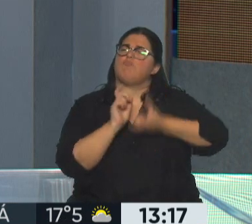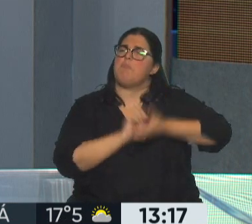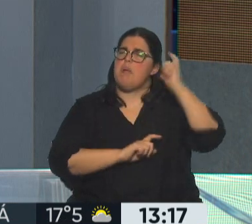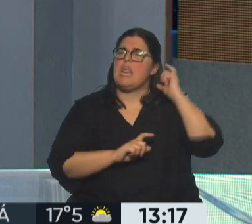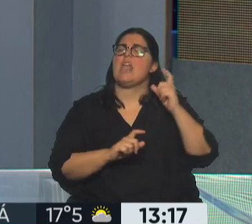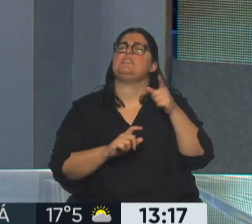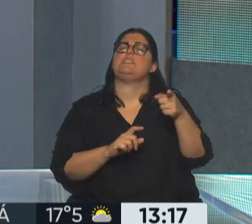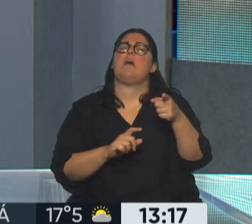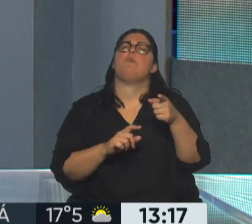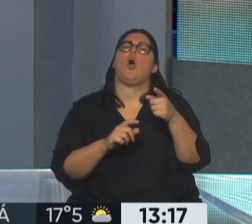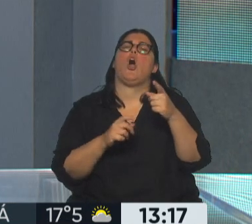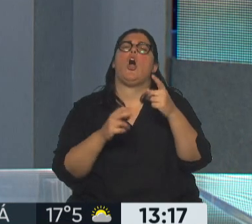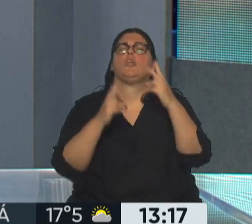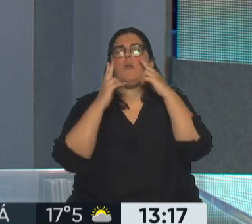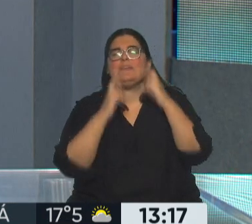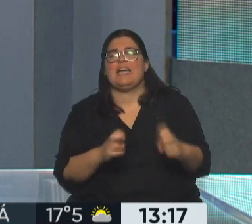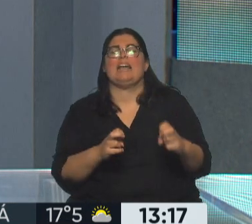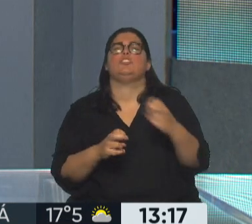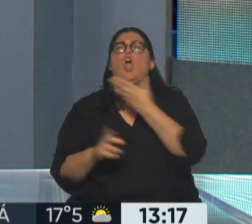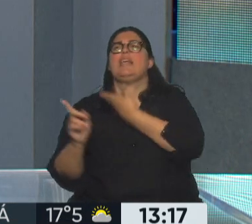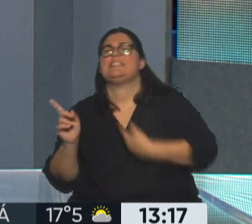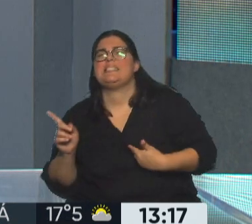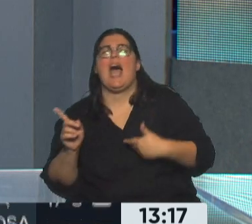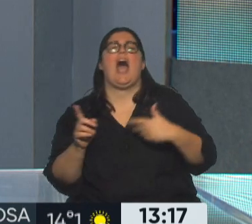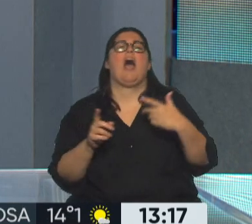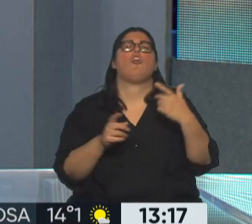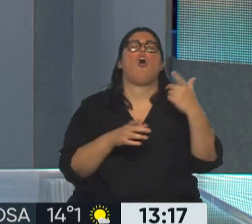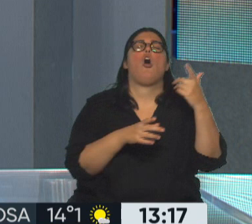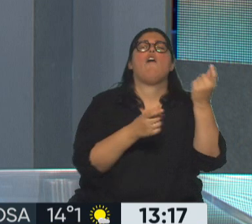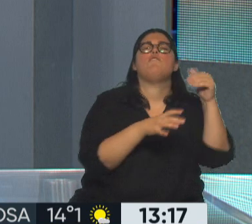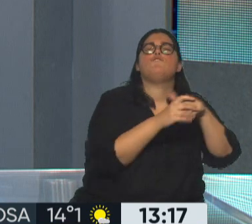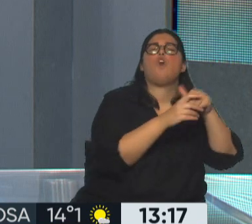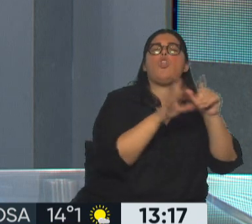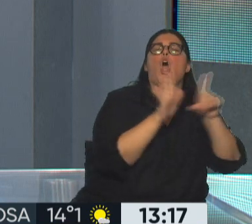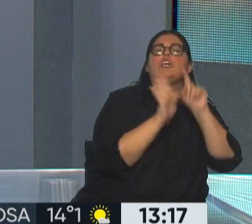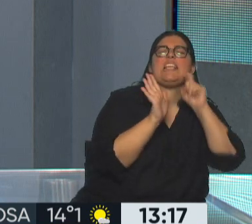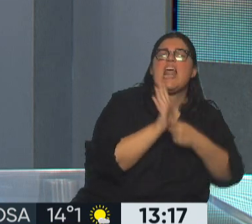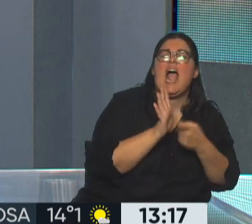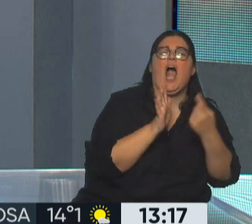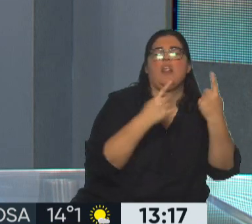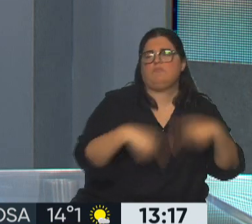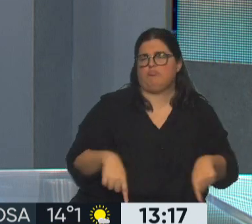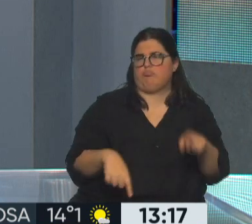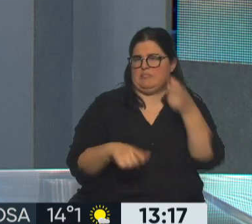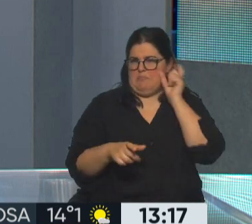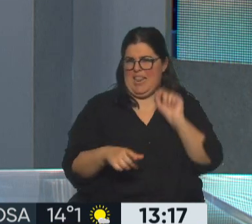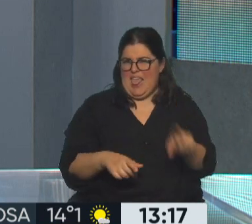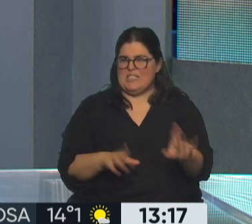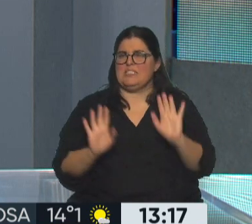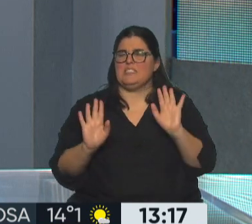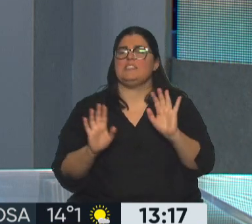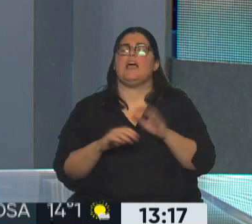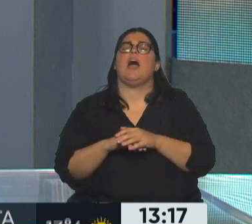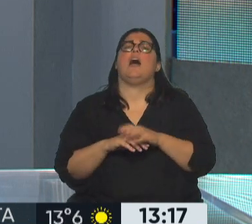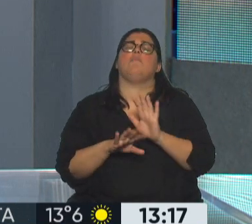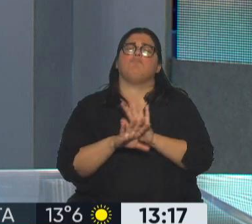afinidad entre fondos ilegales y Estado, el caso Odebrecht, una terna que a priori aparece como muy legítima,